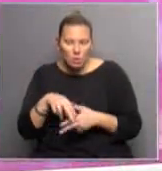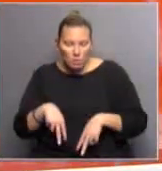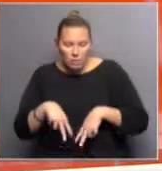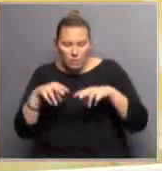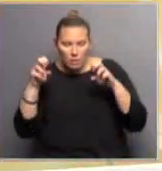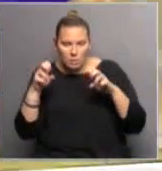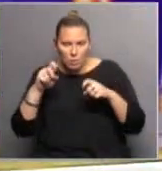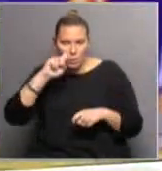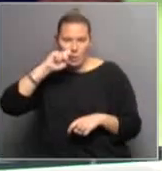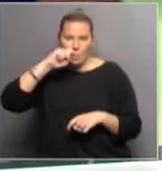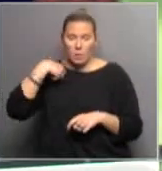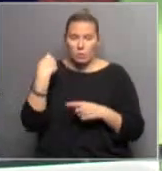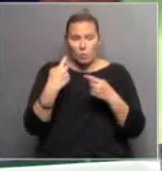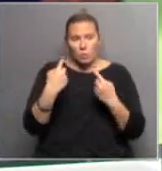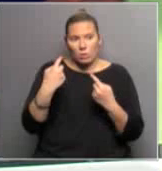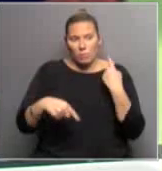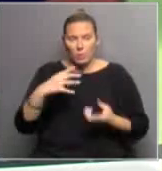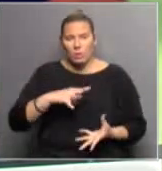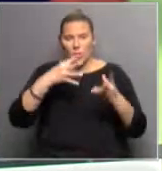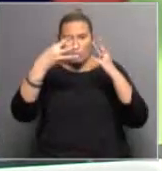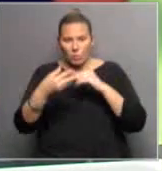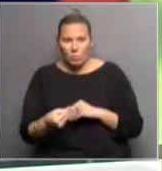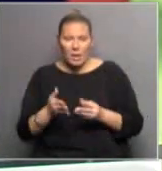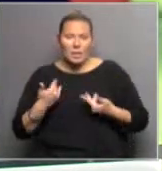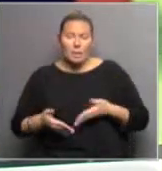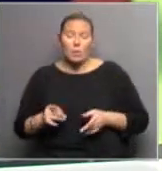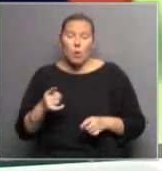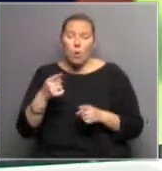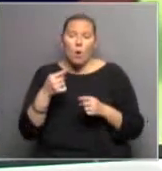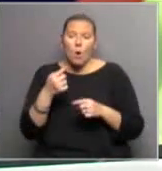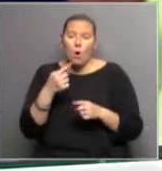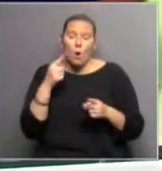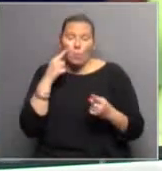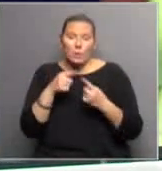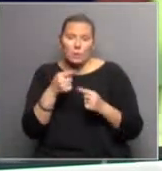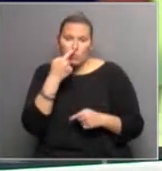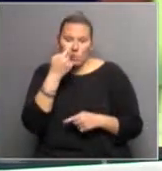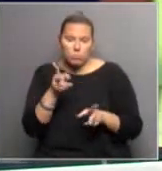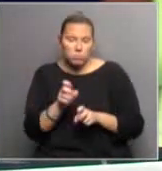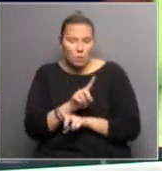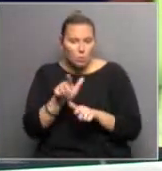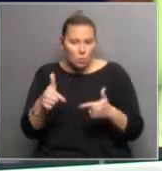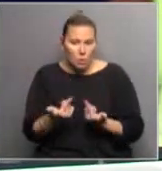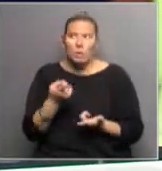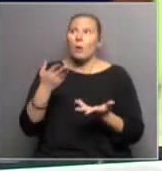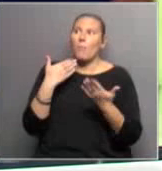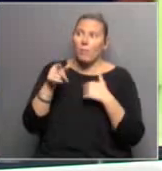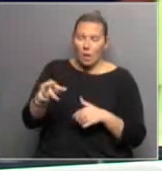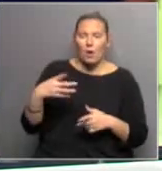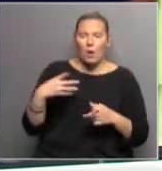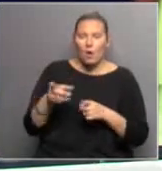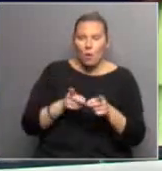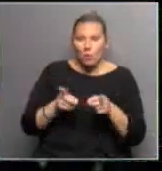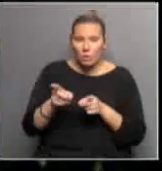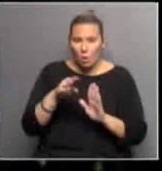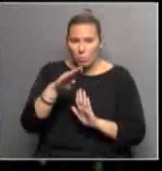una organización de la sociedad civil sin fines de lucro. Y bueno, sobre esto vamos a hablar con el coordinador justamente de este